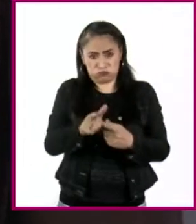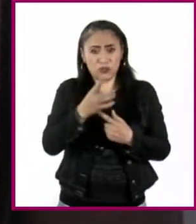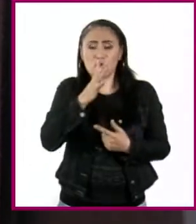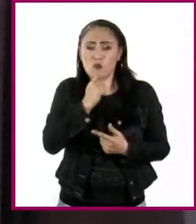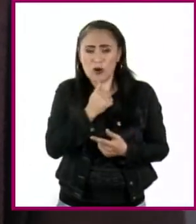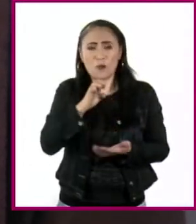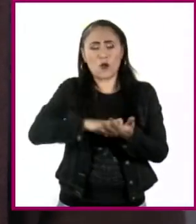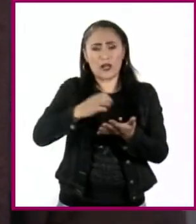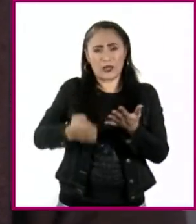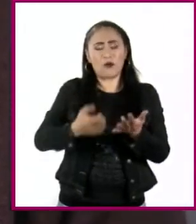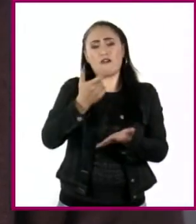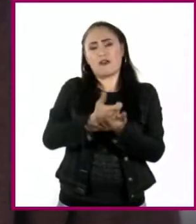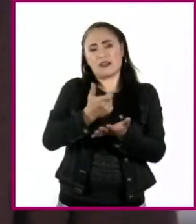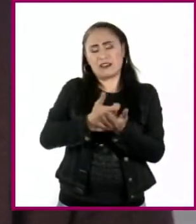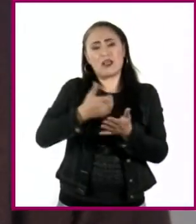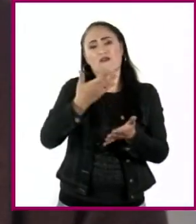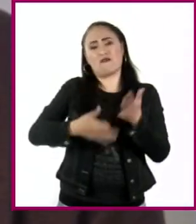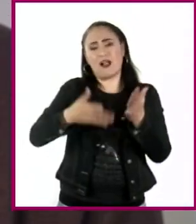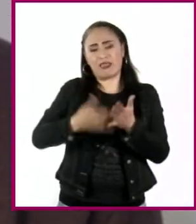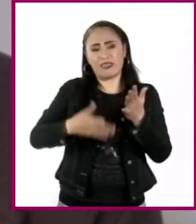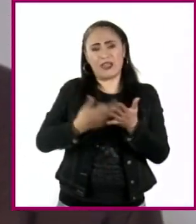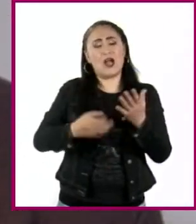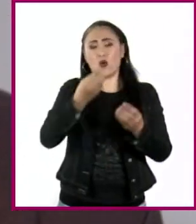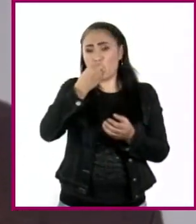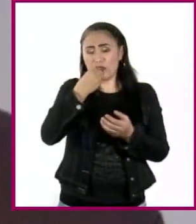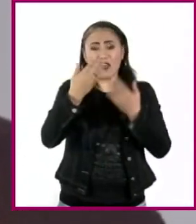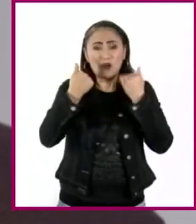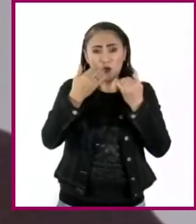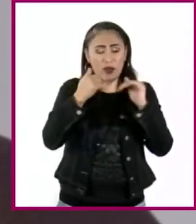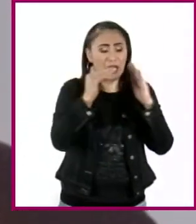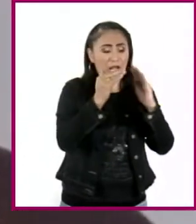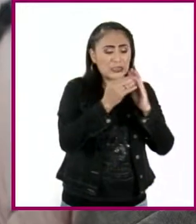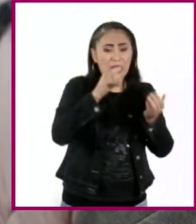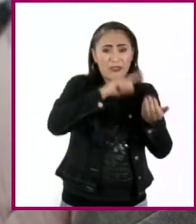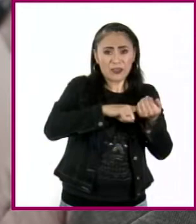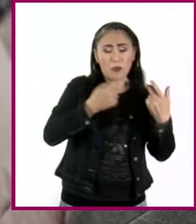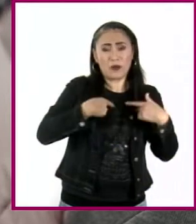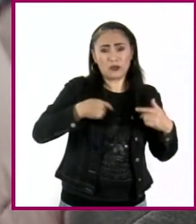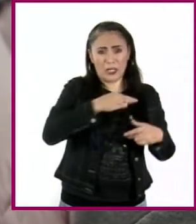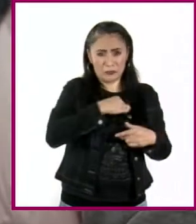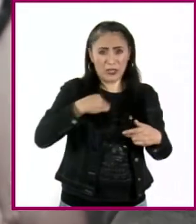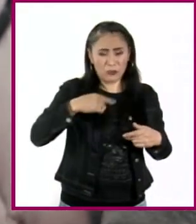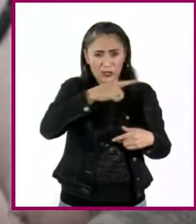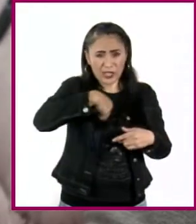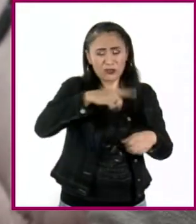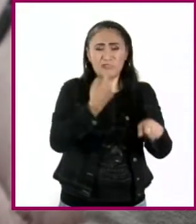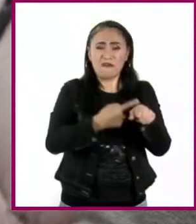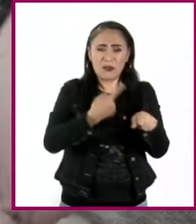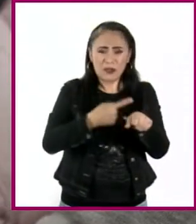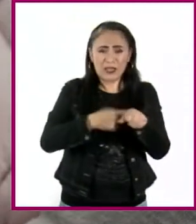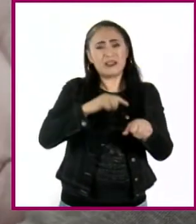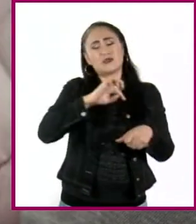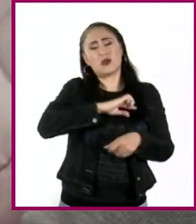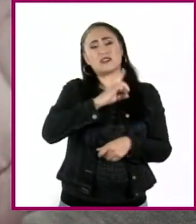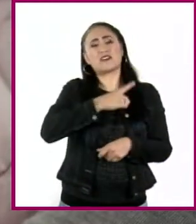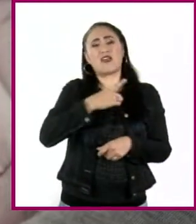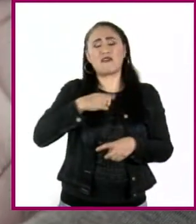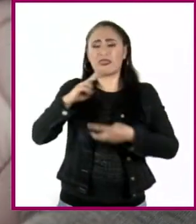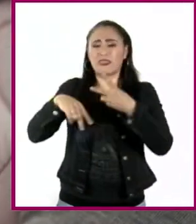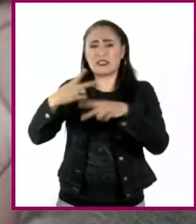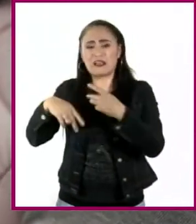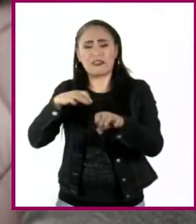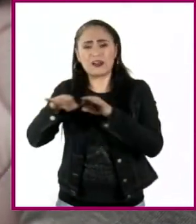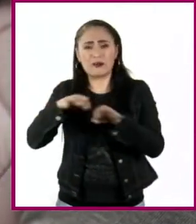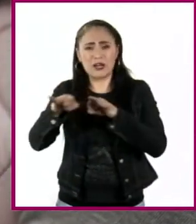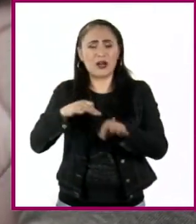falta de dinero causa que en un hogar no haya comida, sus integrantes se exponen a enfermedades y al tener que trabajar, los niños y adolescentes no